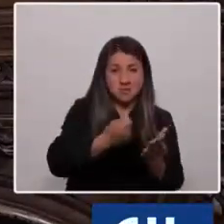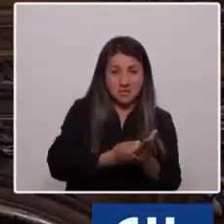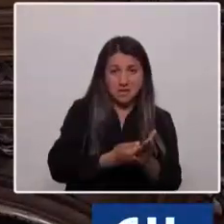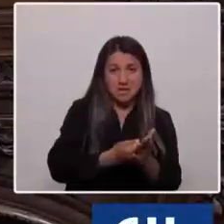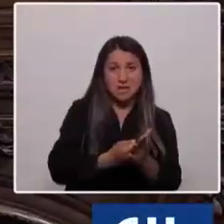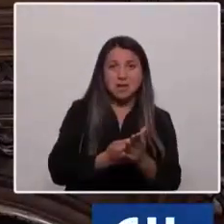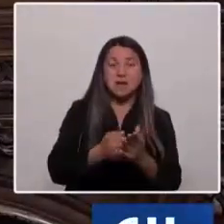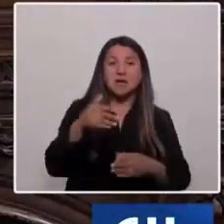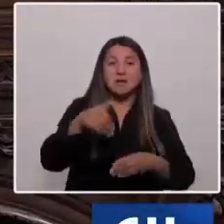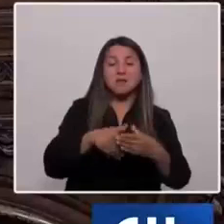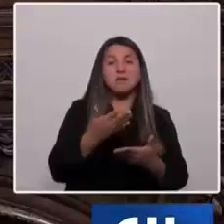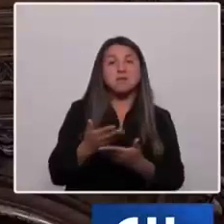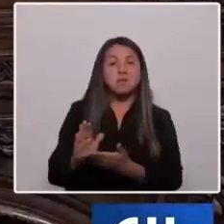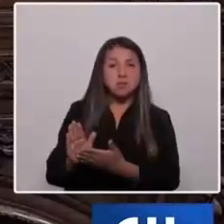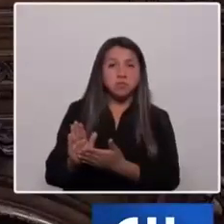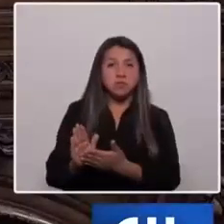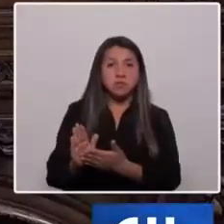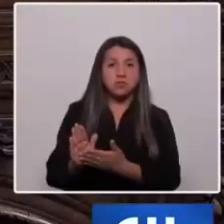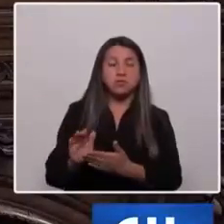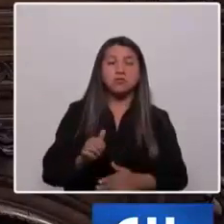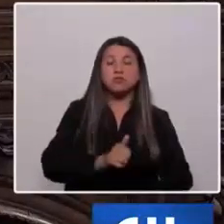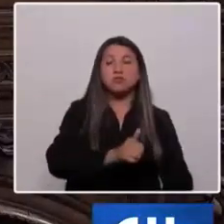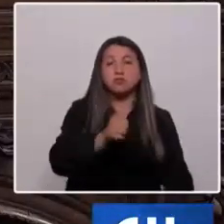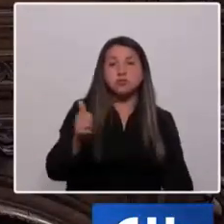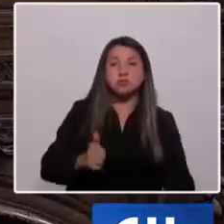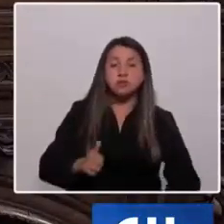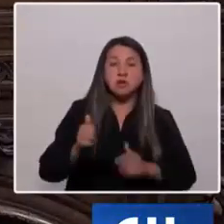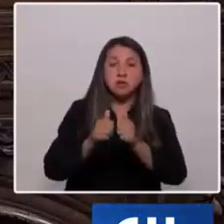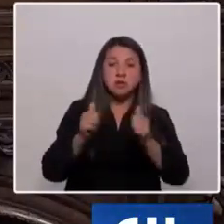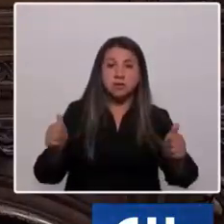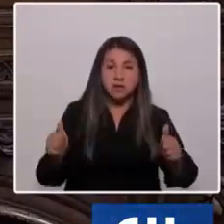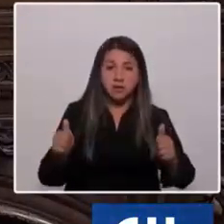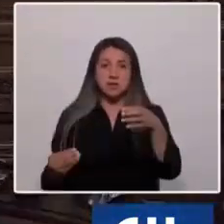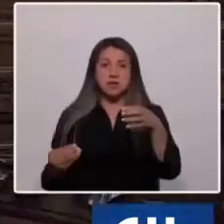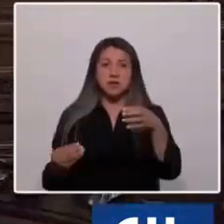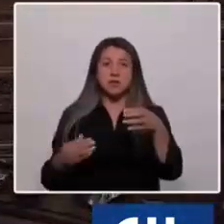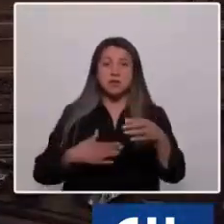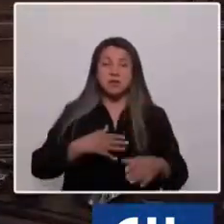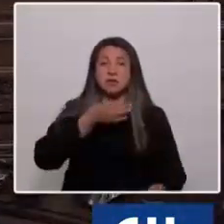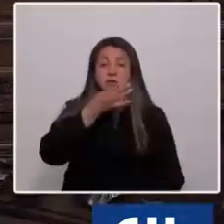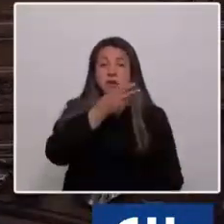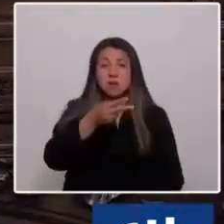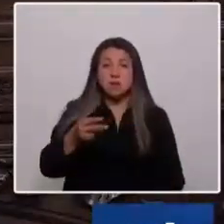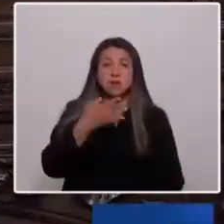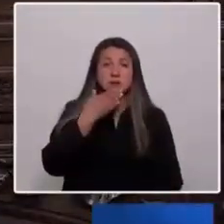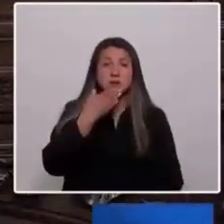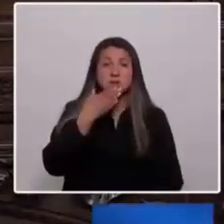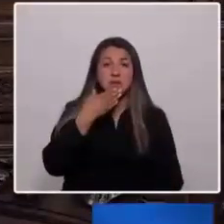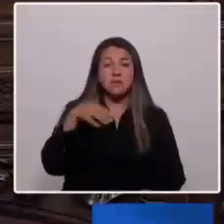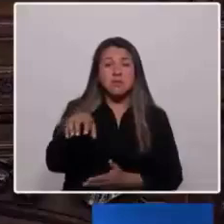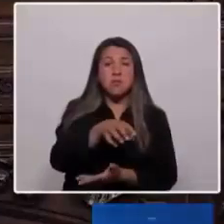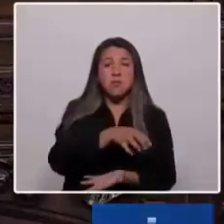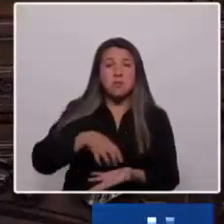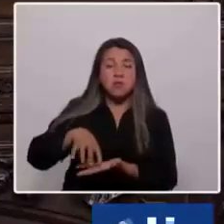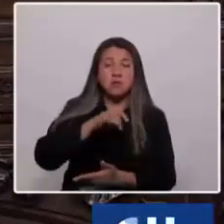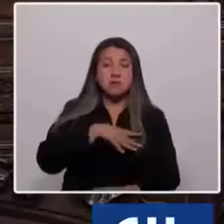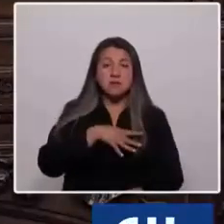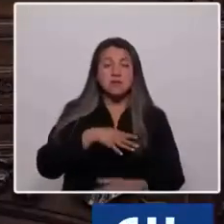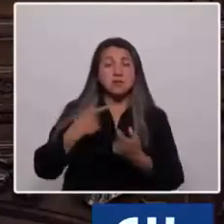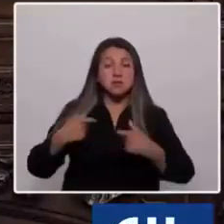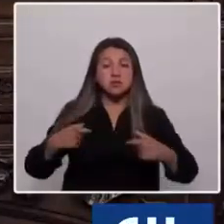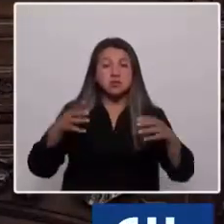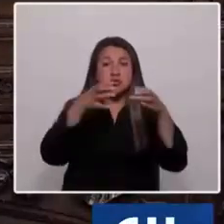revocatorio de mandato para todas las autoridades electas democráticamente. Que los pueblos de Chile no somos minoría,